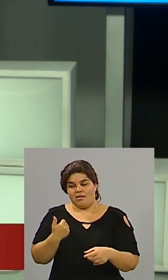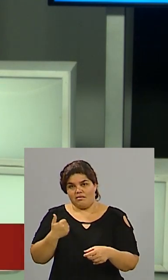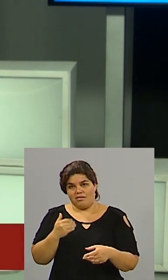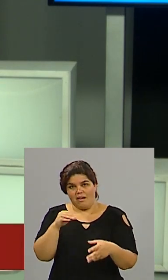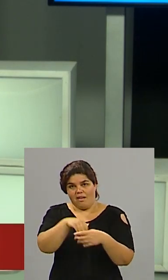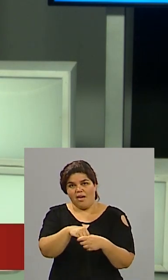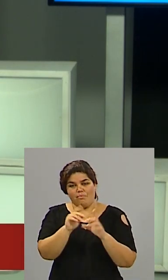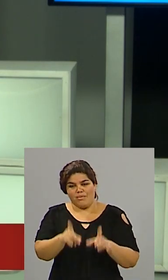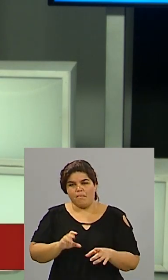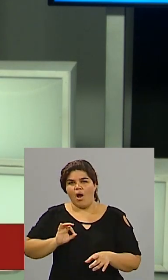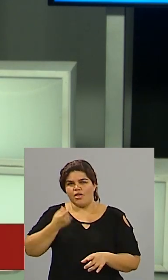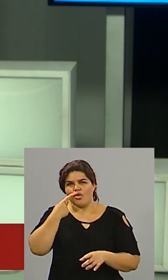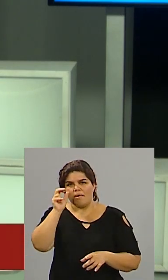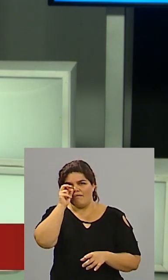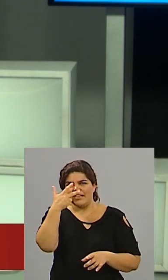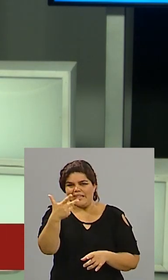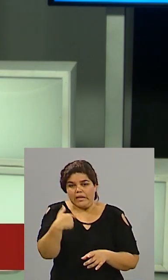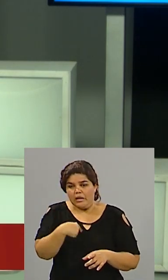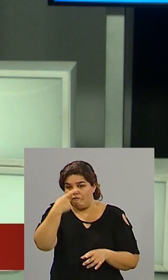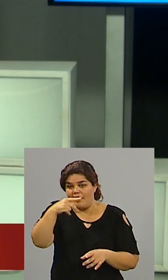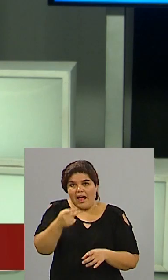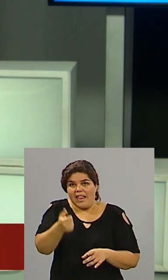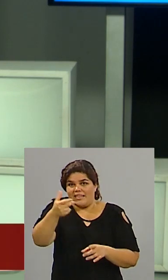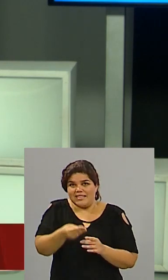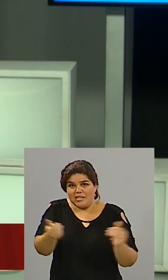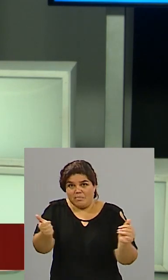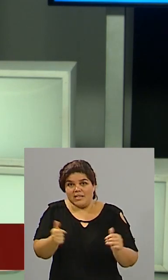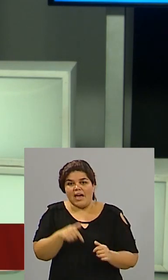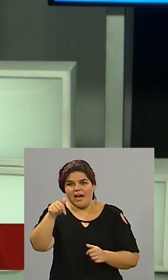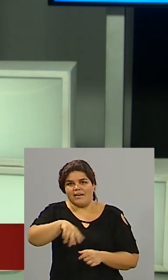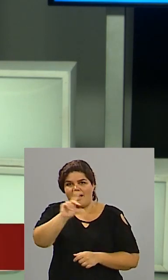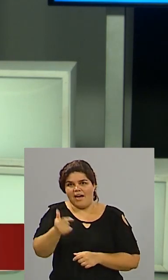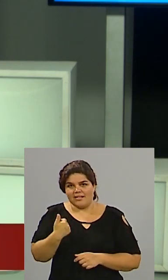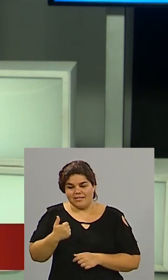del 2023, con presidente nuevo aquí en la República Argentina. Nos